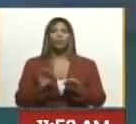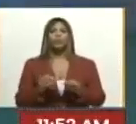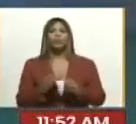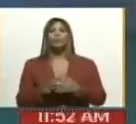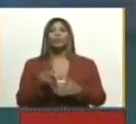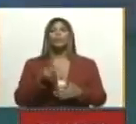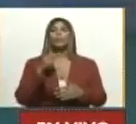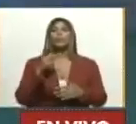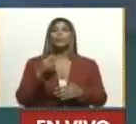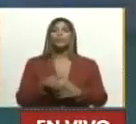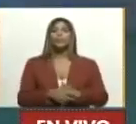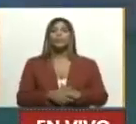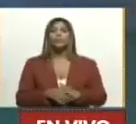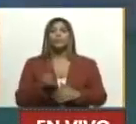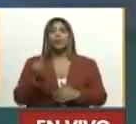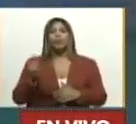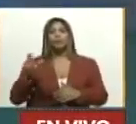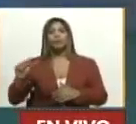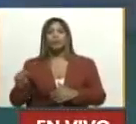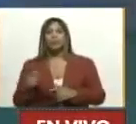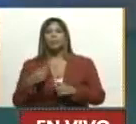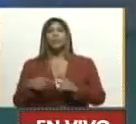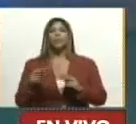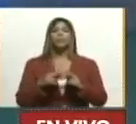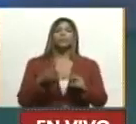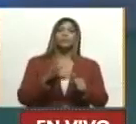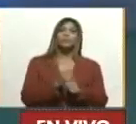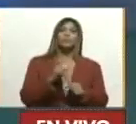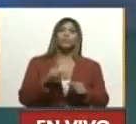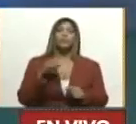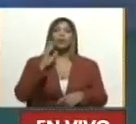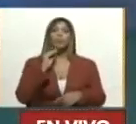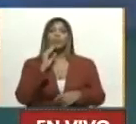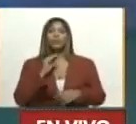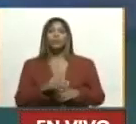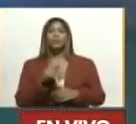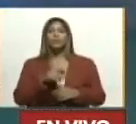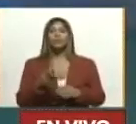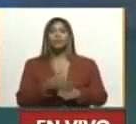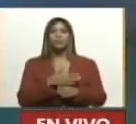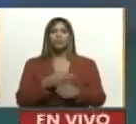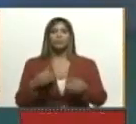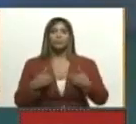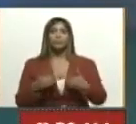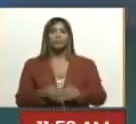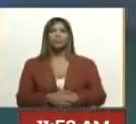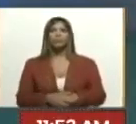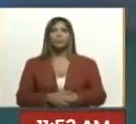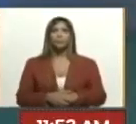el diplomático Alex Saab, pero conociéndolo además o reconociendo desde la experiencia que usted vivió.